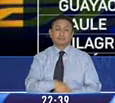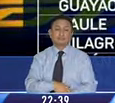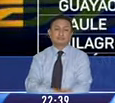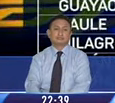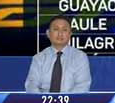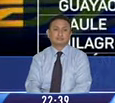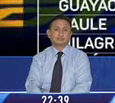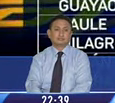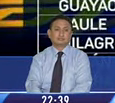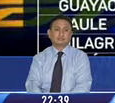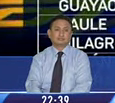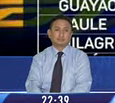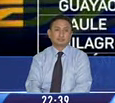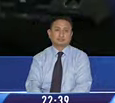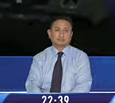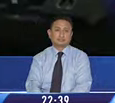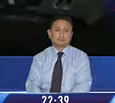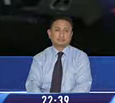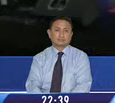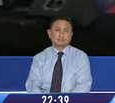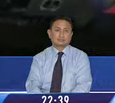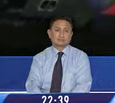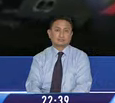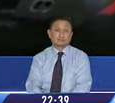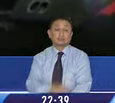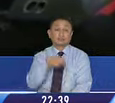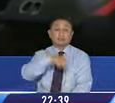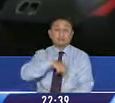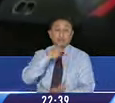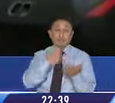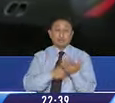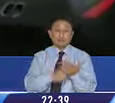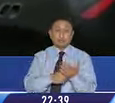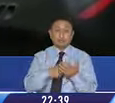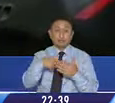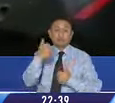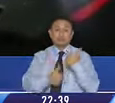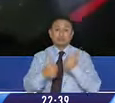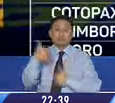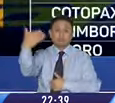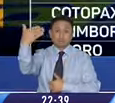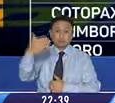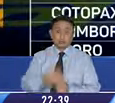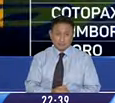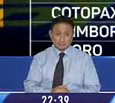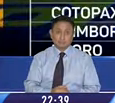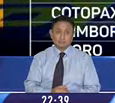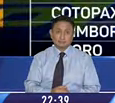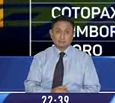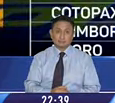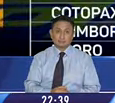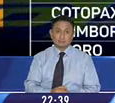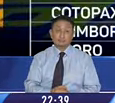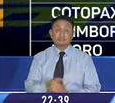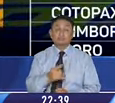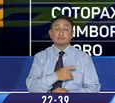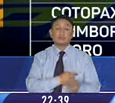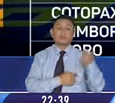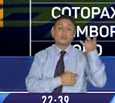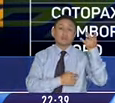Machala, Riobamba y 16 más tendrán que realizar el debate entre sus candidatos a la alcaldía, mientras que 17 de las